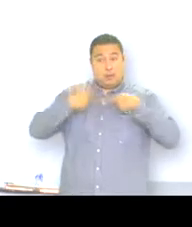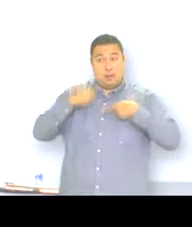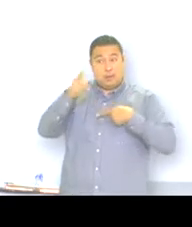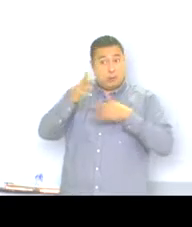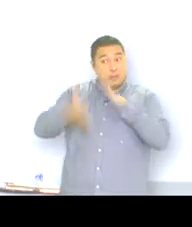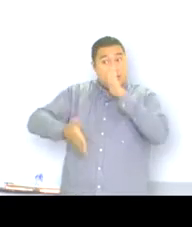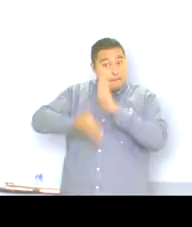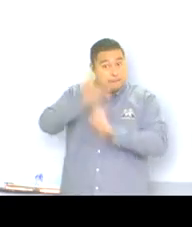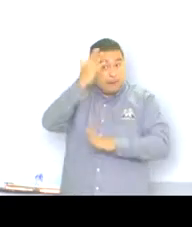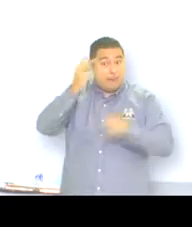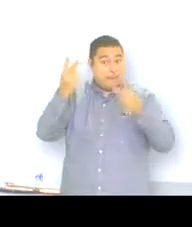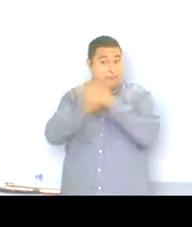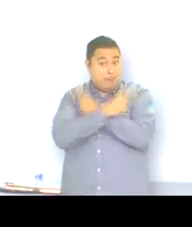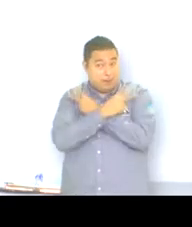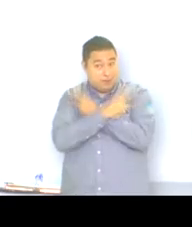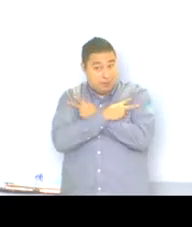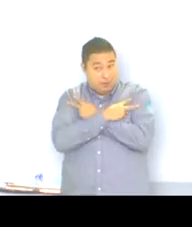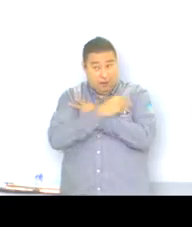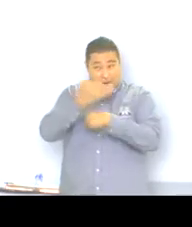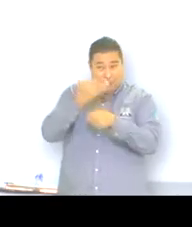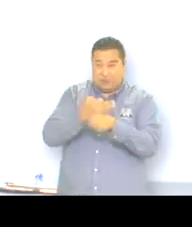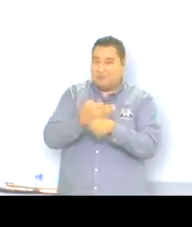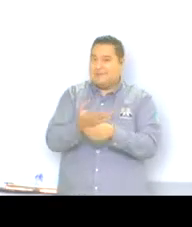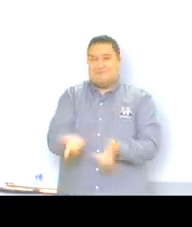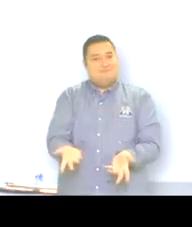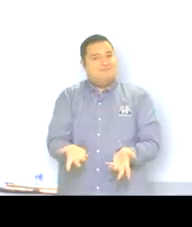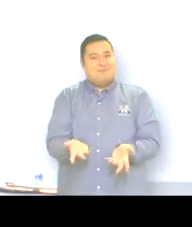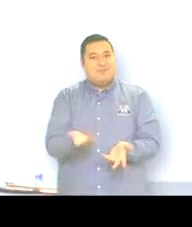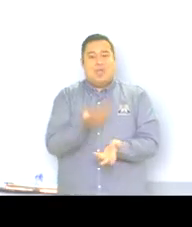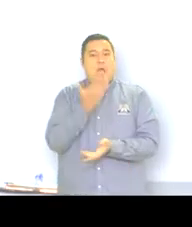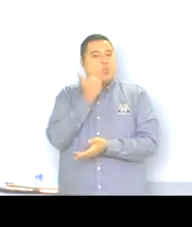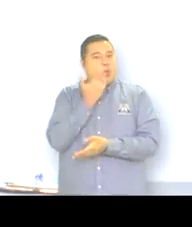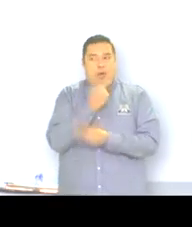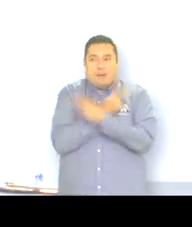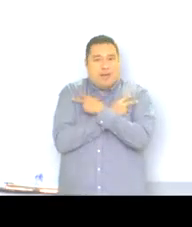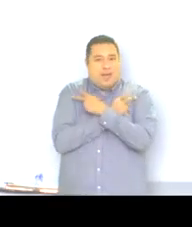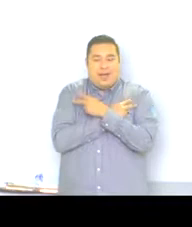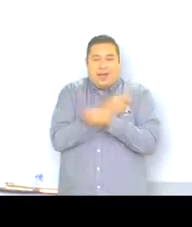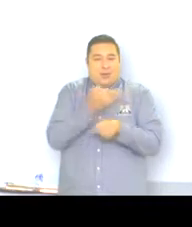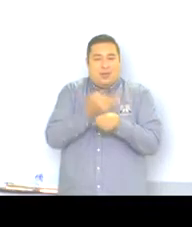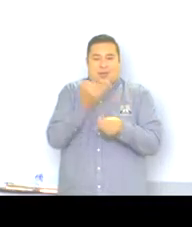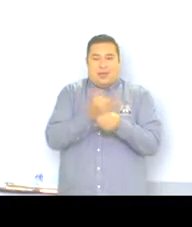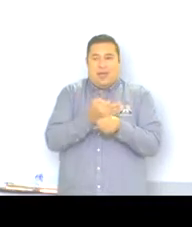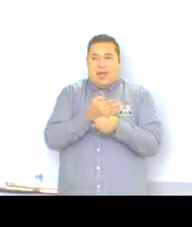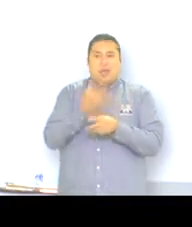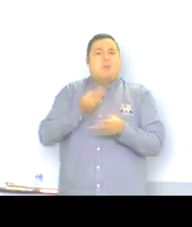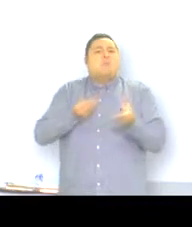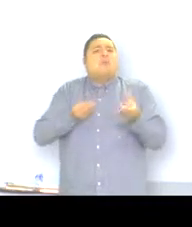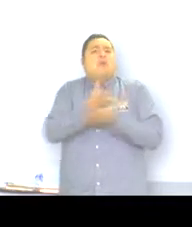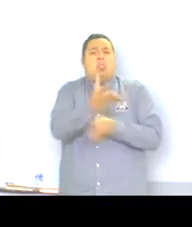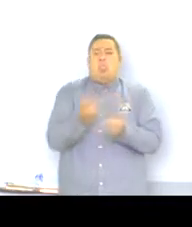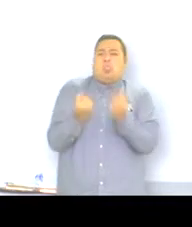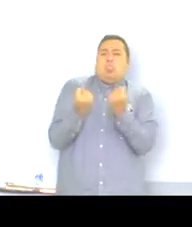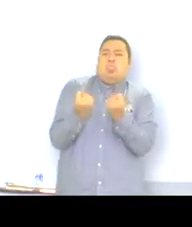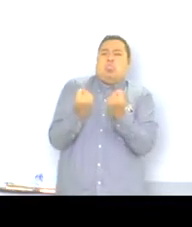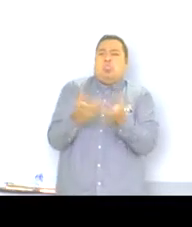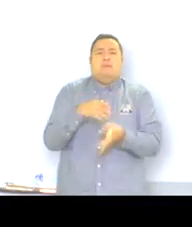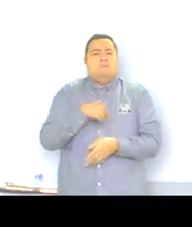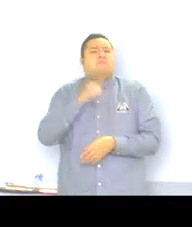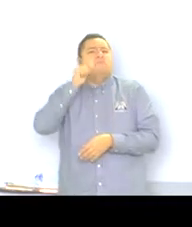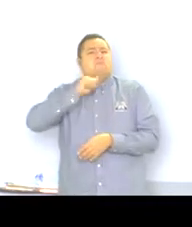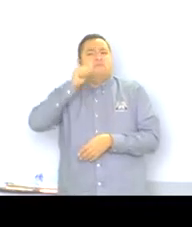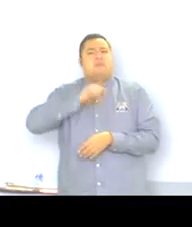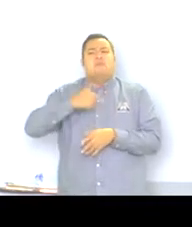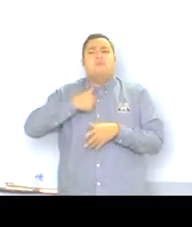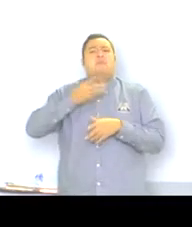a vacacionar. No es momento de vacaciones, no es momento de salir, no es momento de ponerte en riesgo, no es momento de